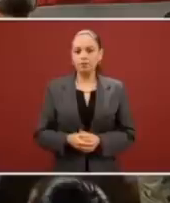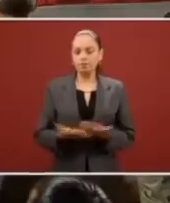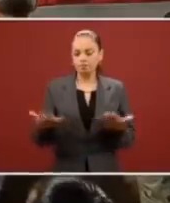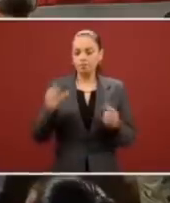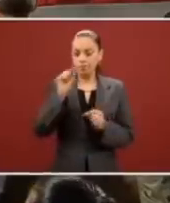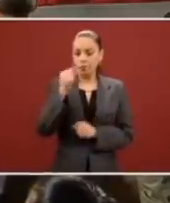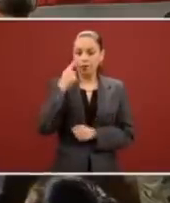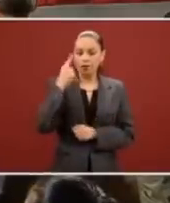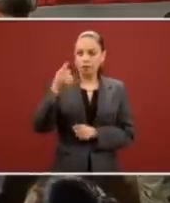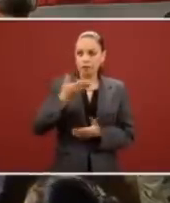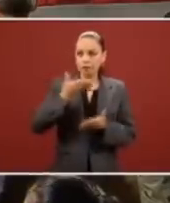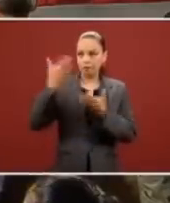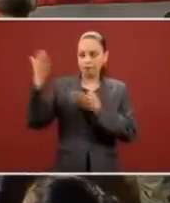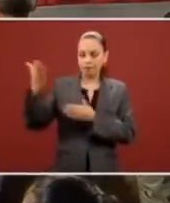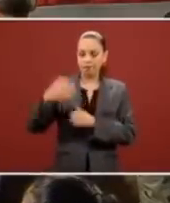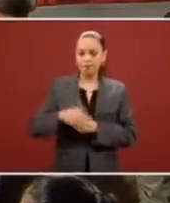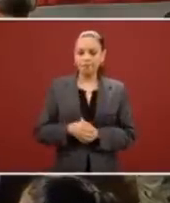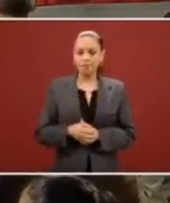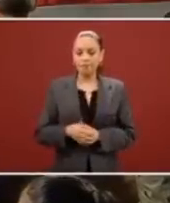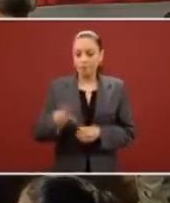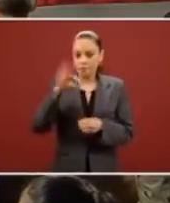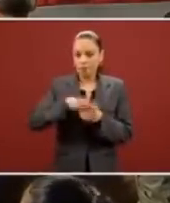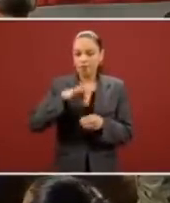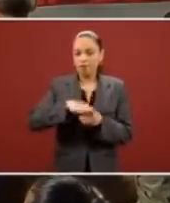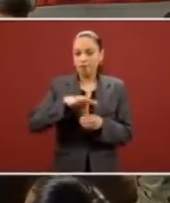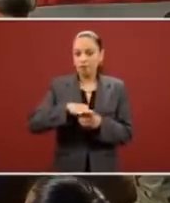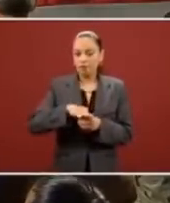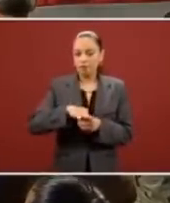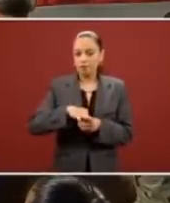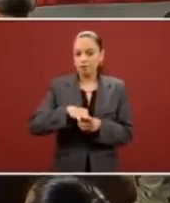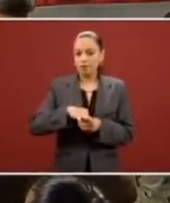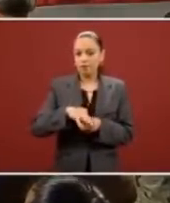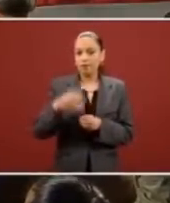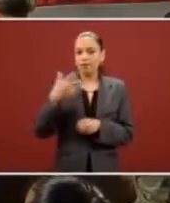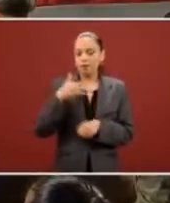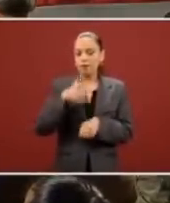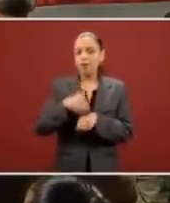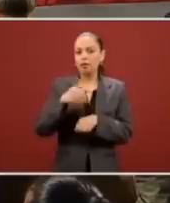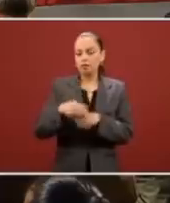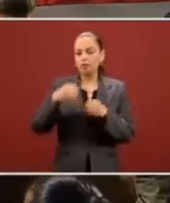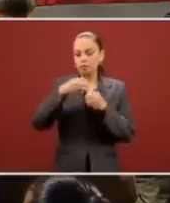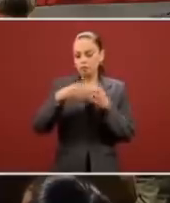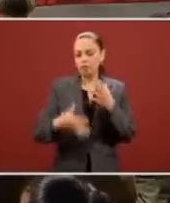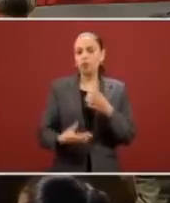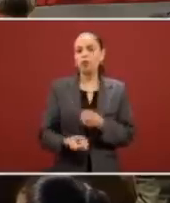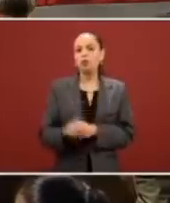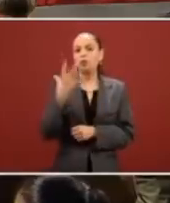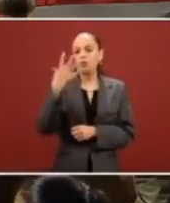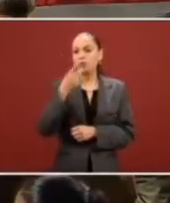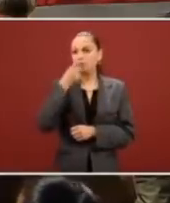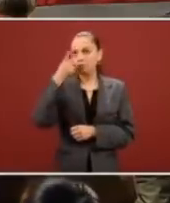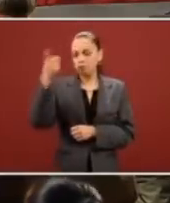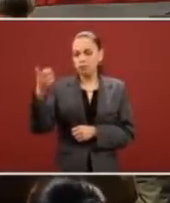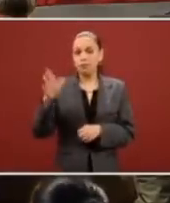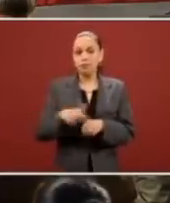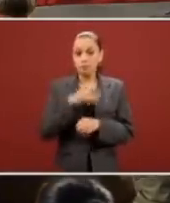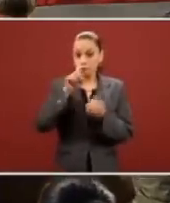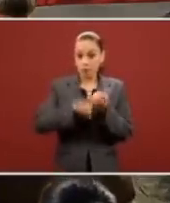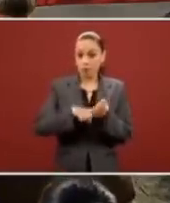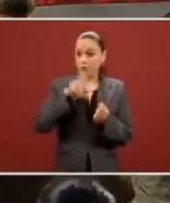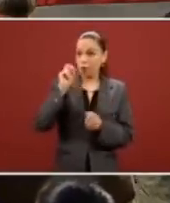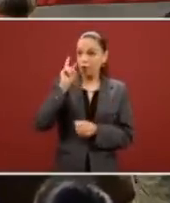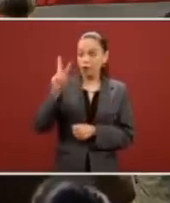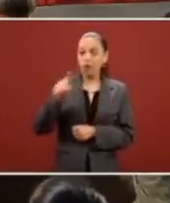qué pasó en la votación. Porque si no, pues especulamos.